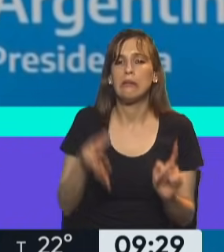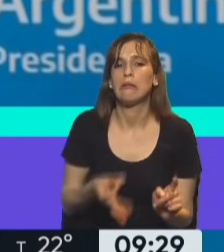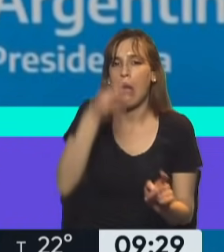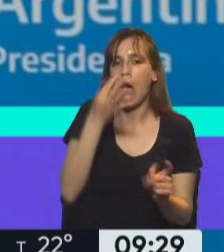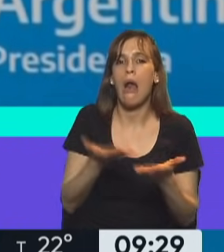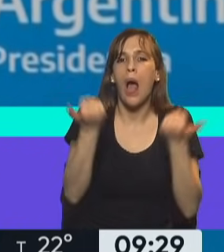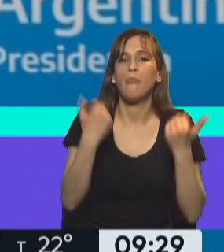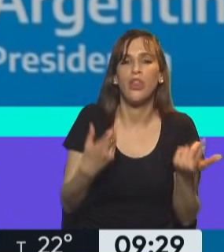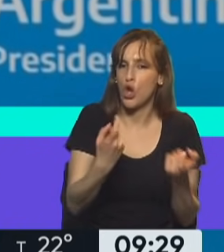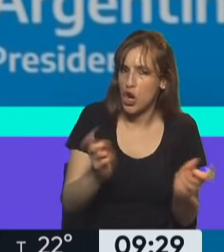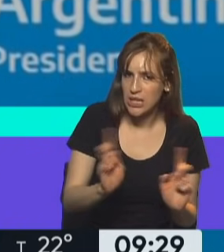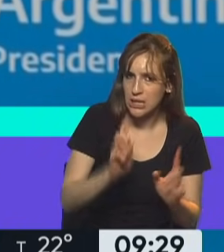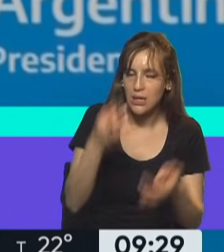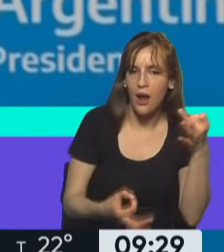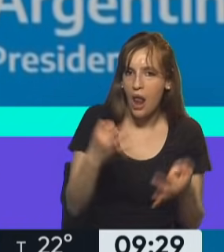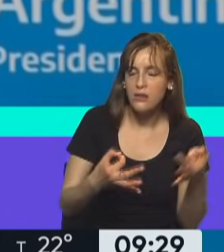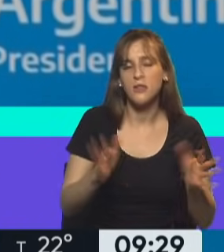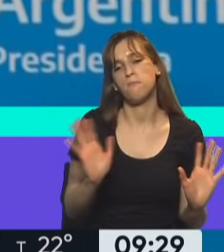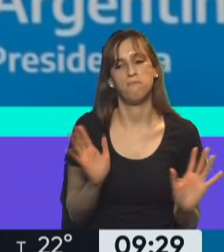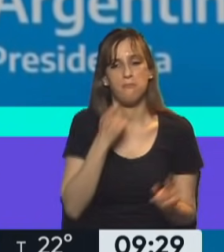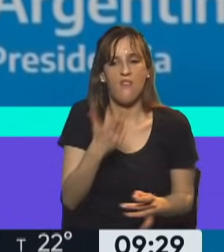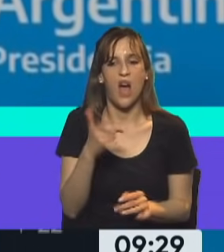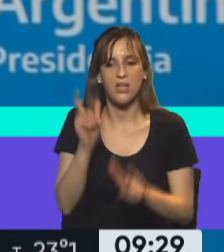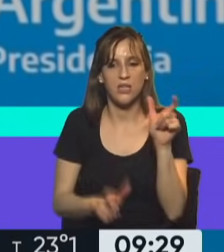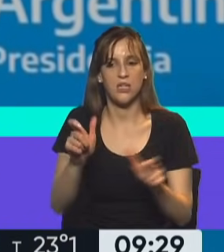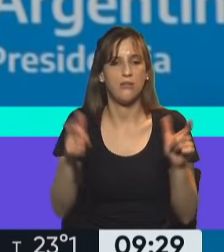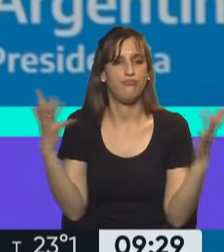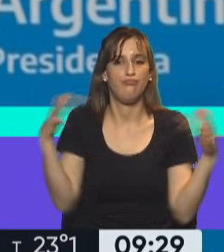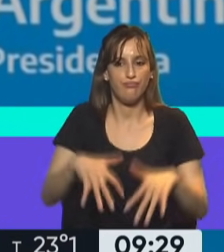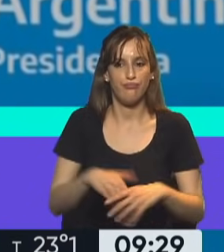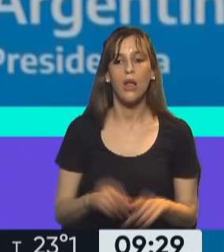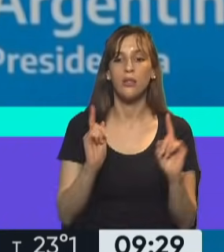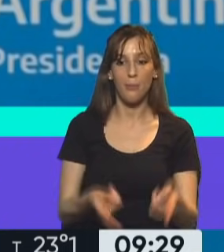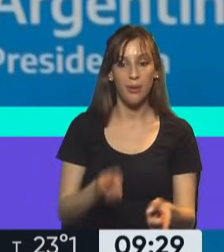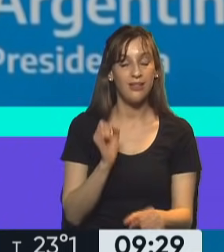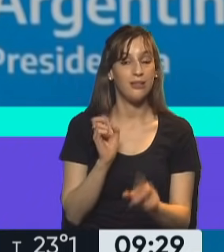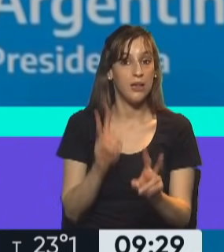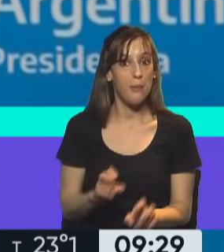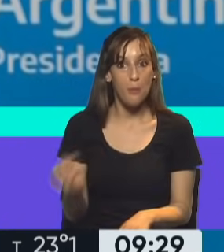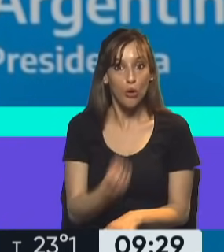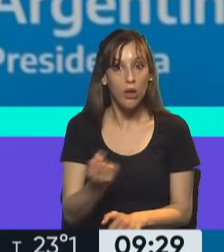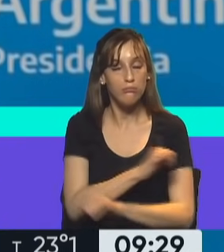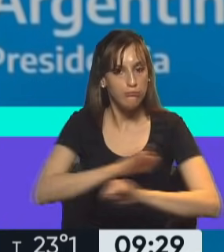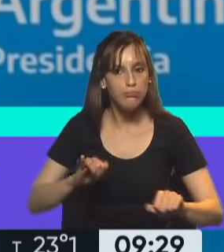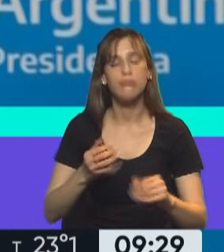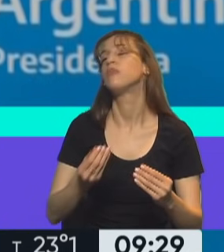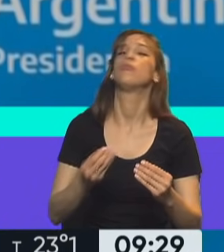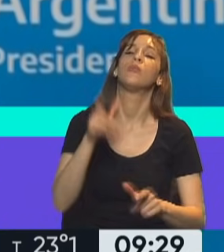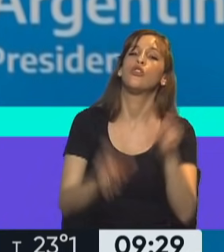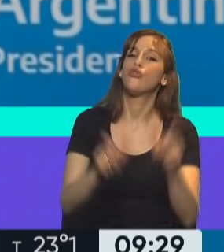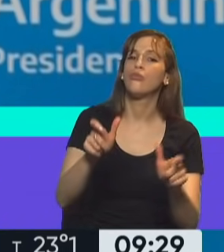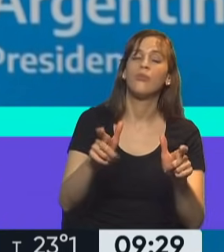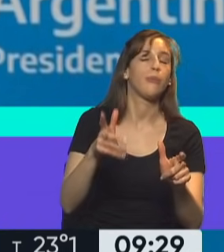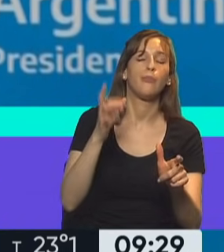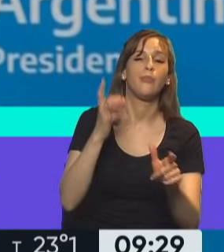va haciendo que cada vez sea más fácil que los turistas lleguen directamente. Estamos trabajando también, es importante decirlo esto, con todas las compañías aéreas extranjeras. Como ustedes